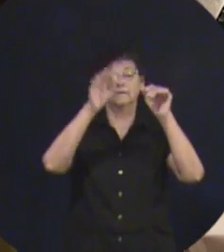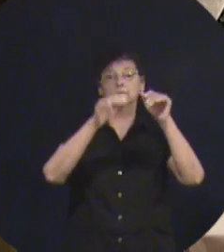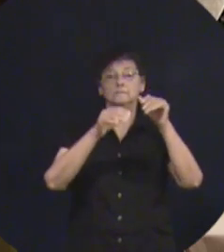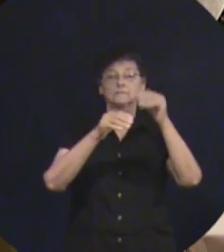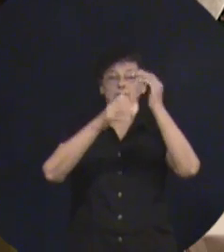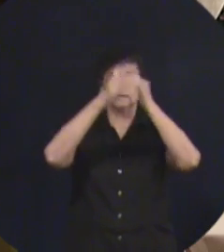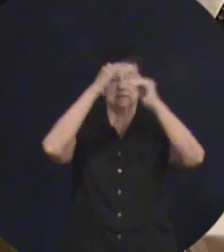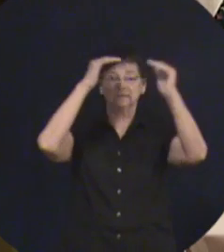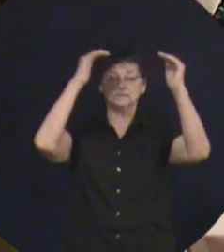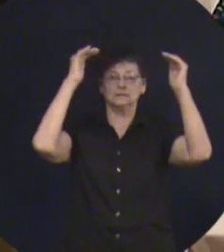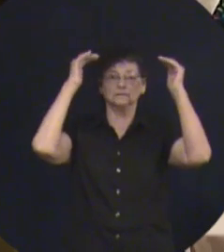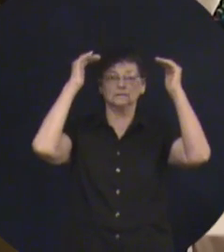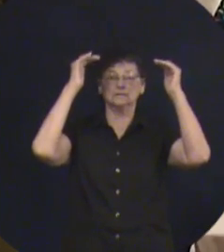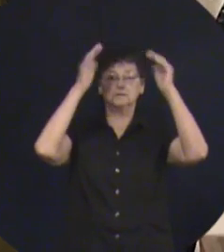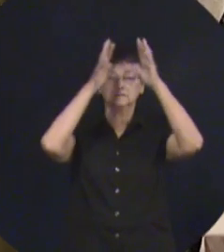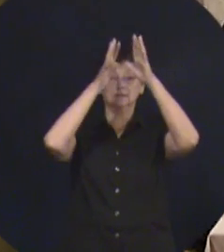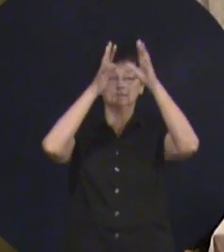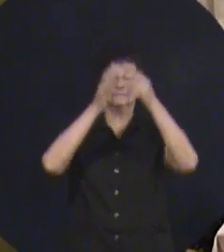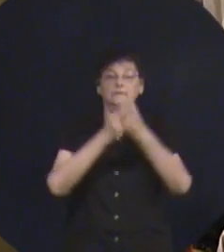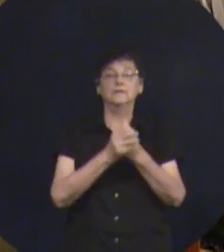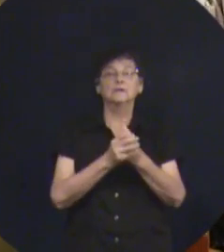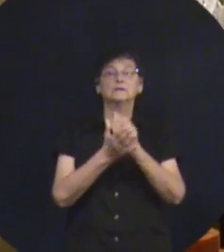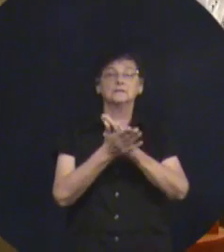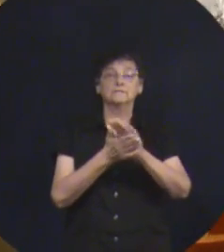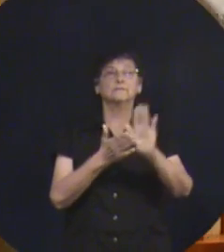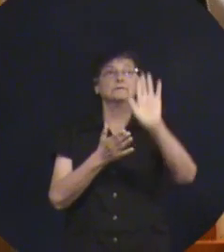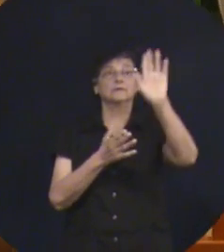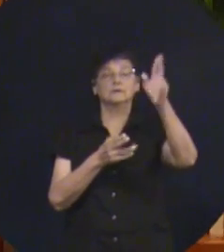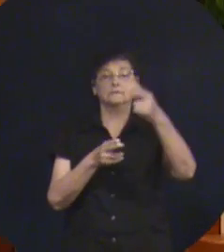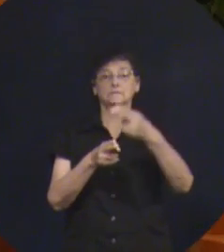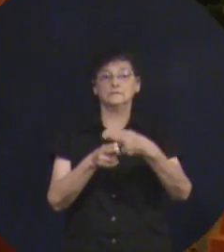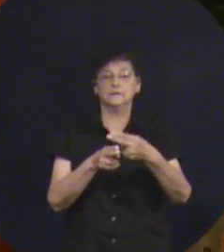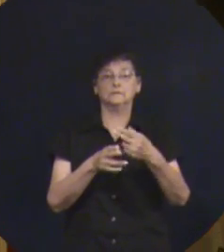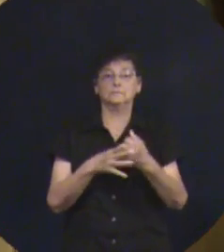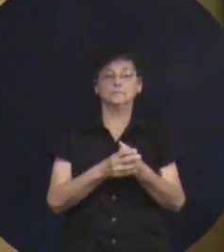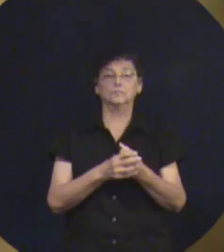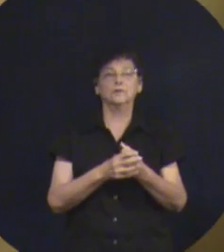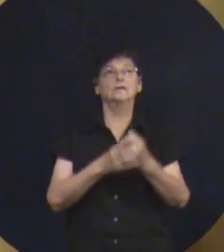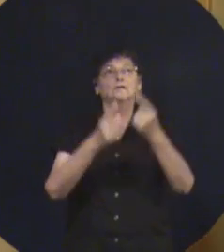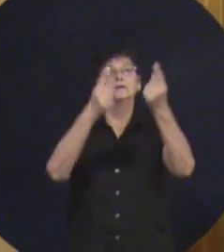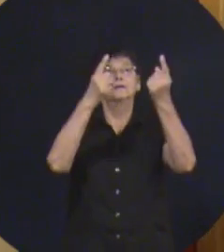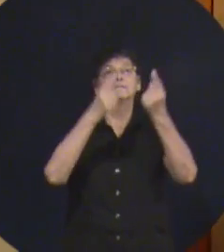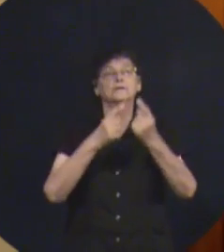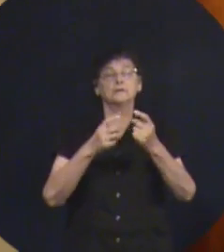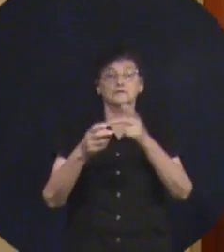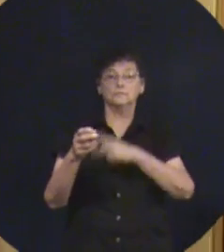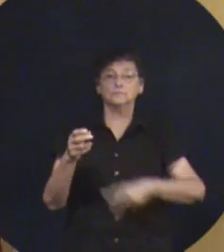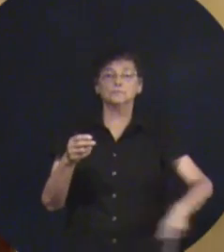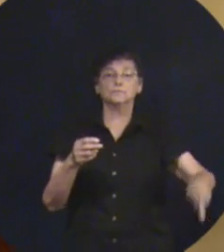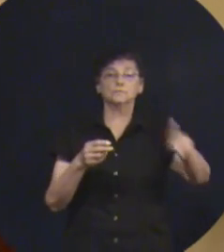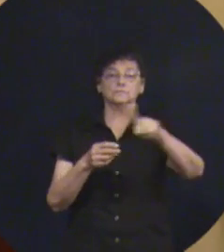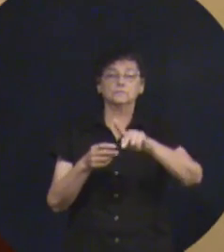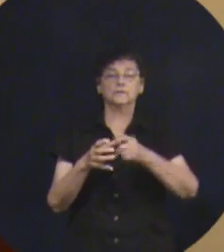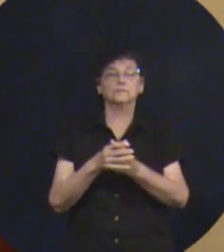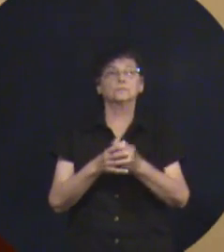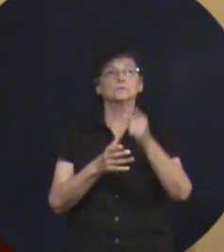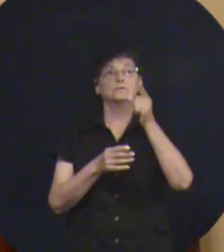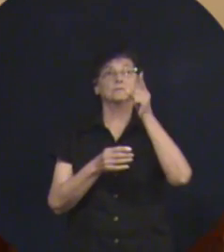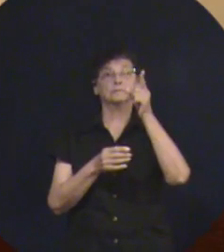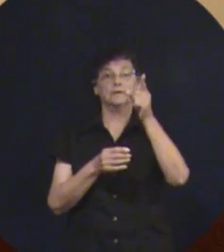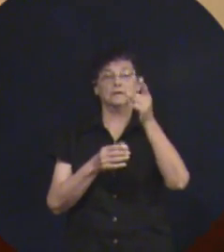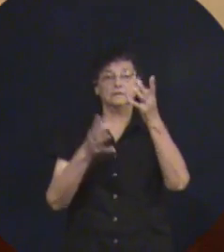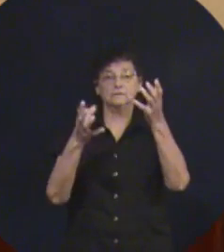Padre nuestro que estás en el cielo, santificado sea tu nombre, venga a nosotros tu